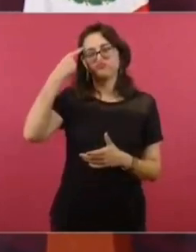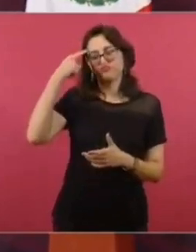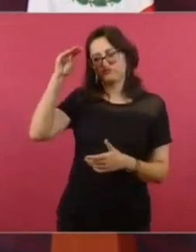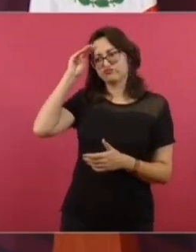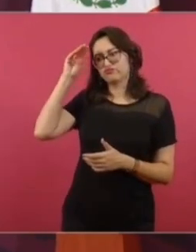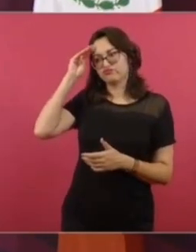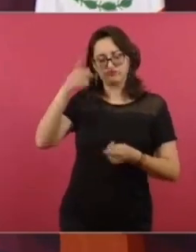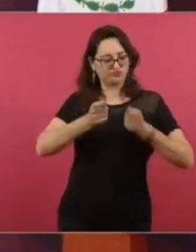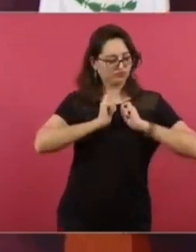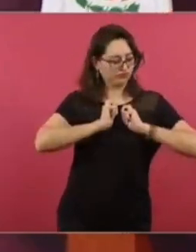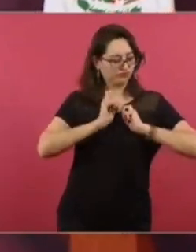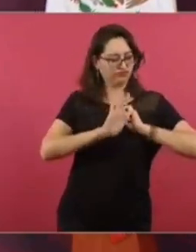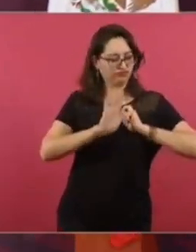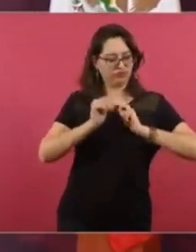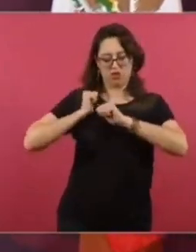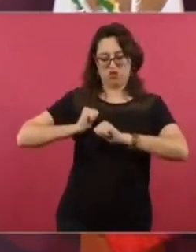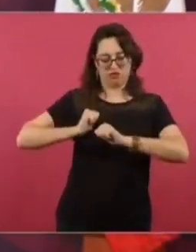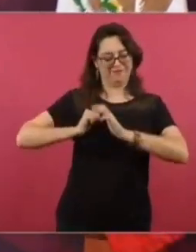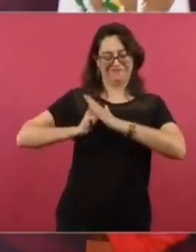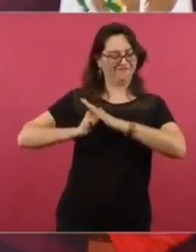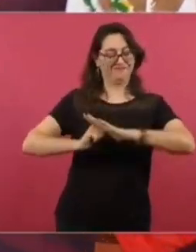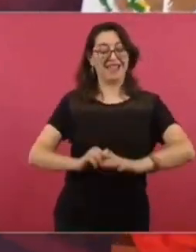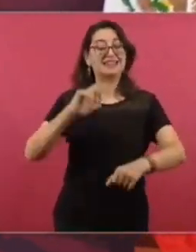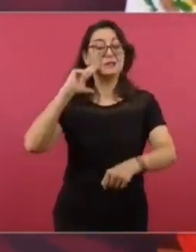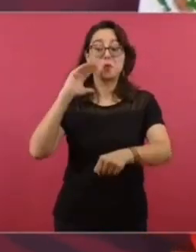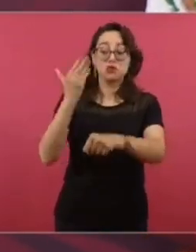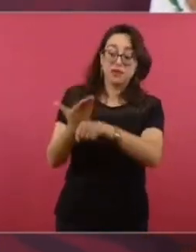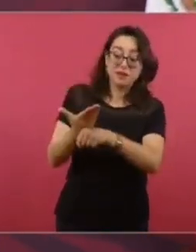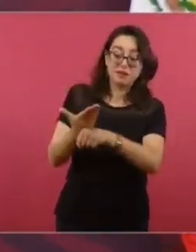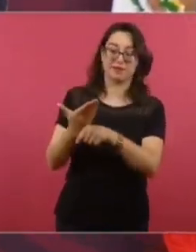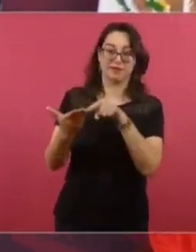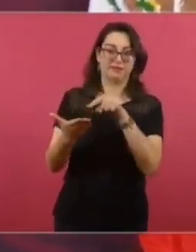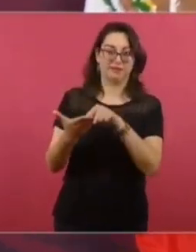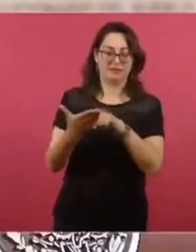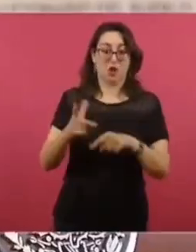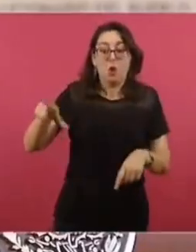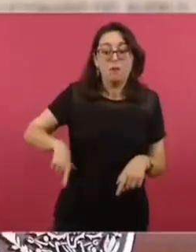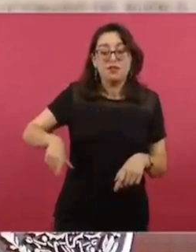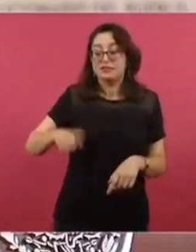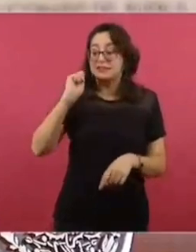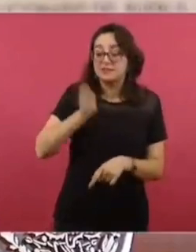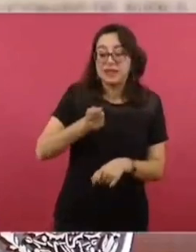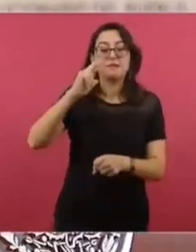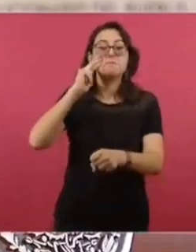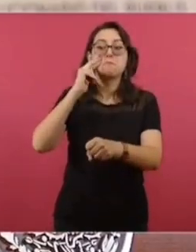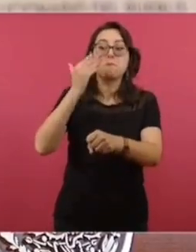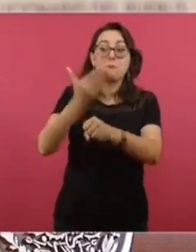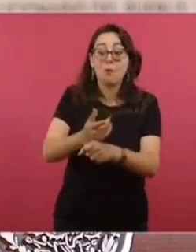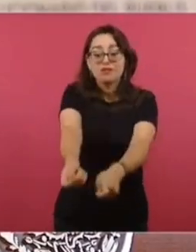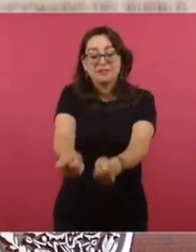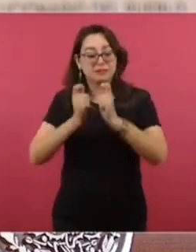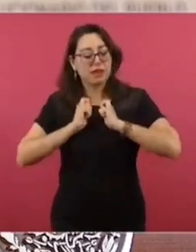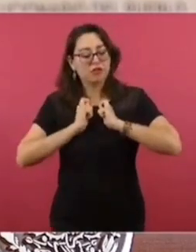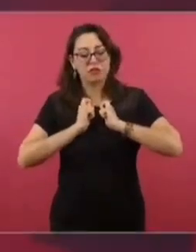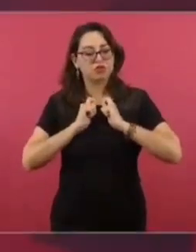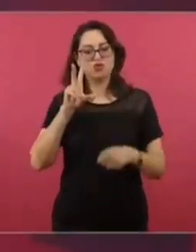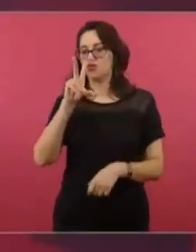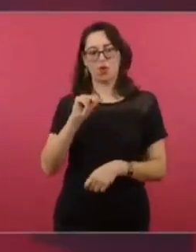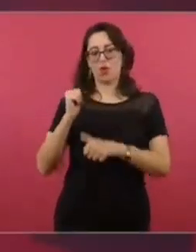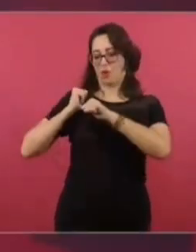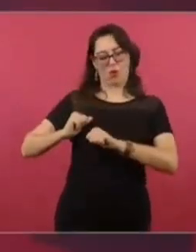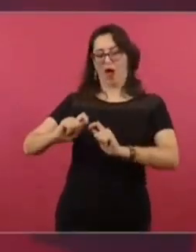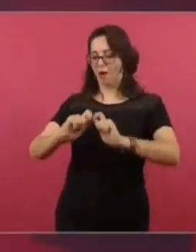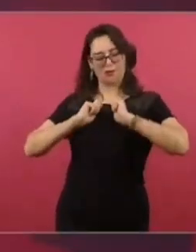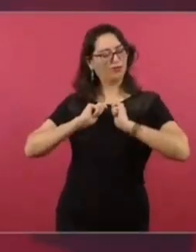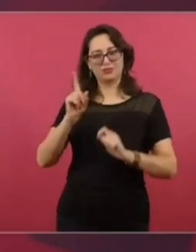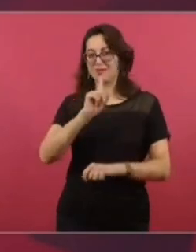pensando en los cargos, sino en los encargos. Por ejemplo, si no se hace cargo